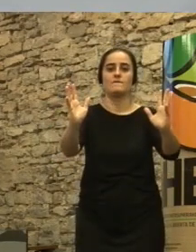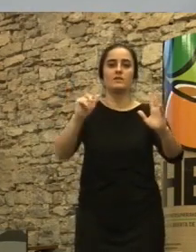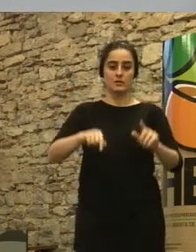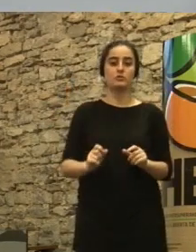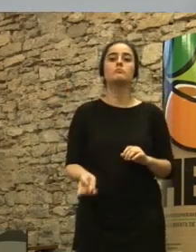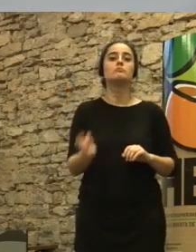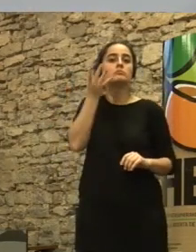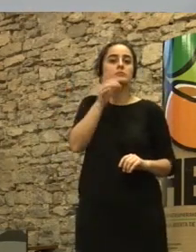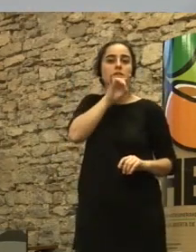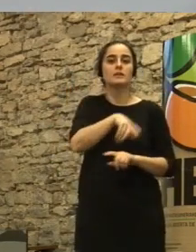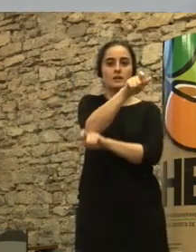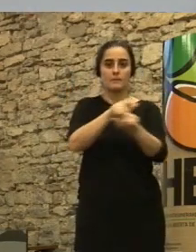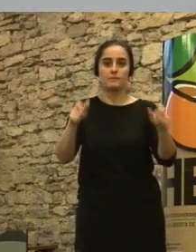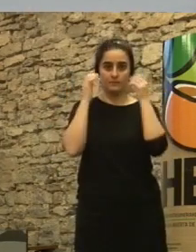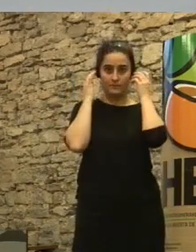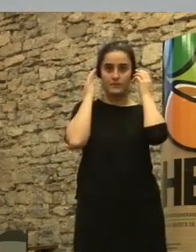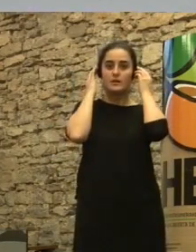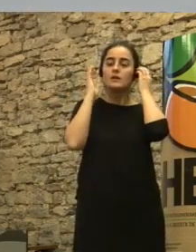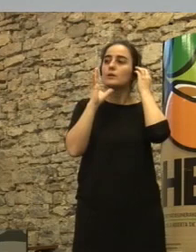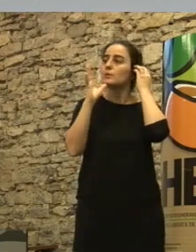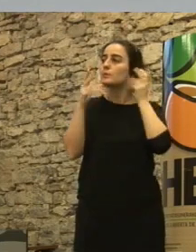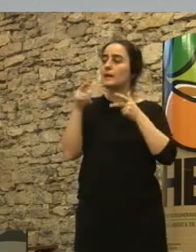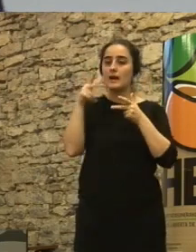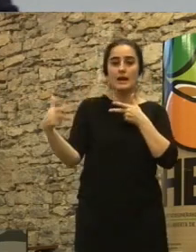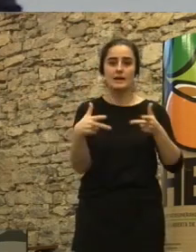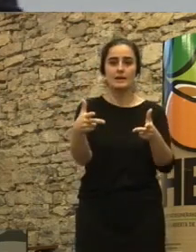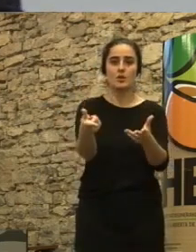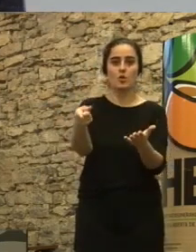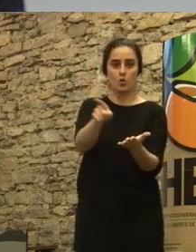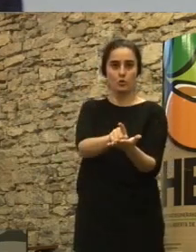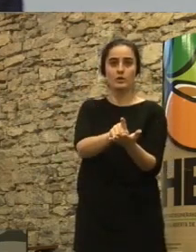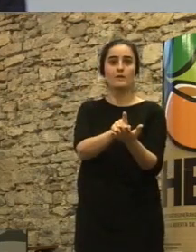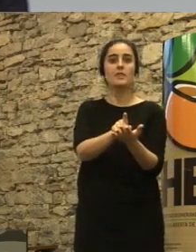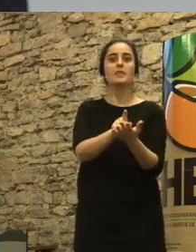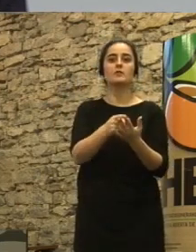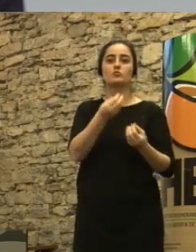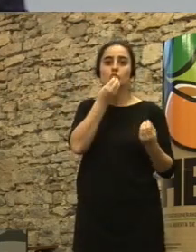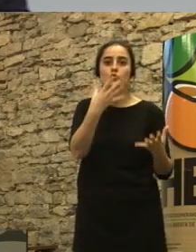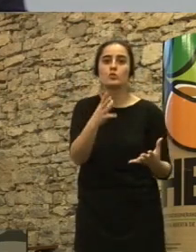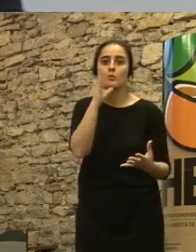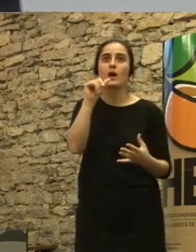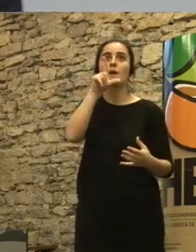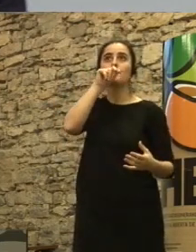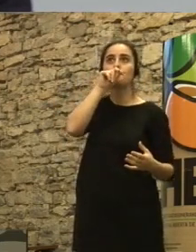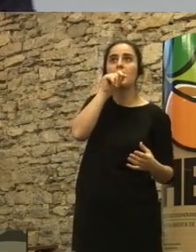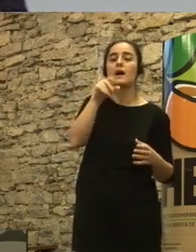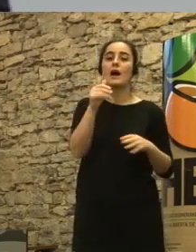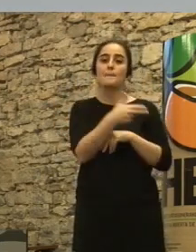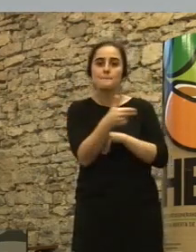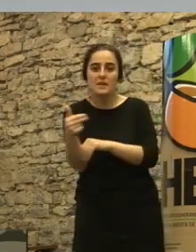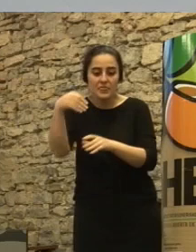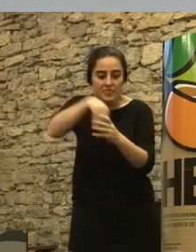es magnífico venir a ver el Río Manzanares. Hemos vuelto al wildlife. Hay pájaros y peces. ¿Cómo